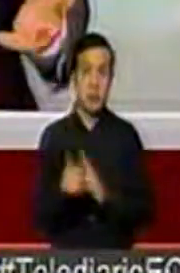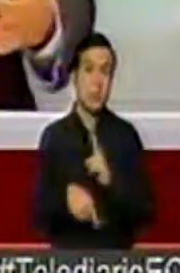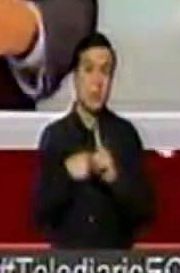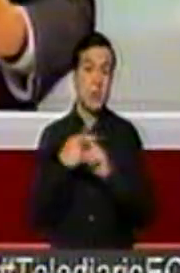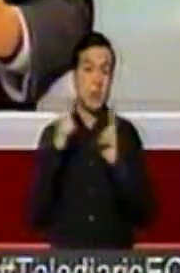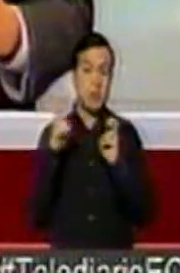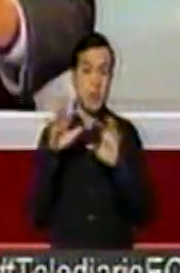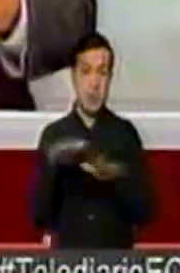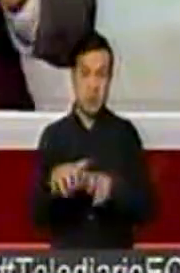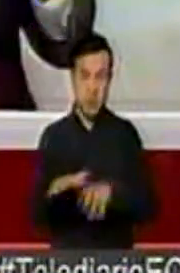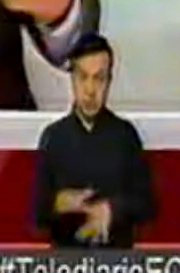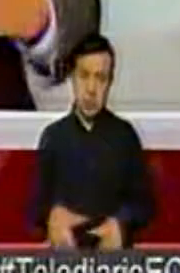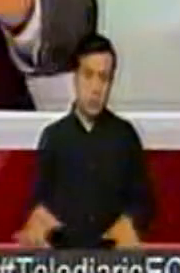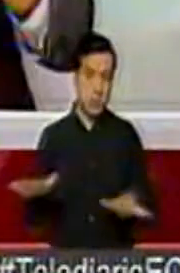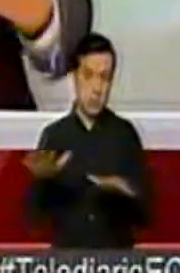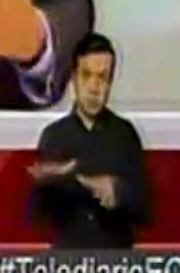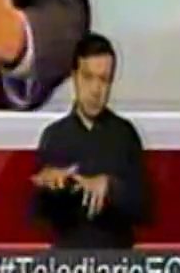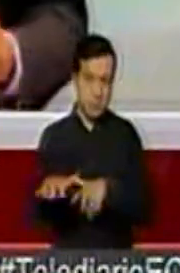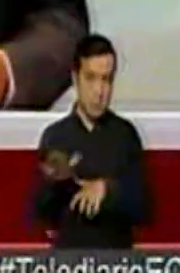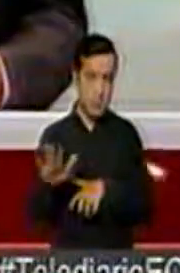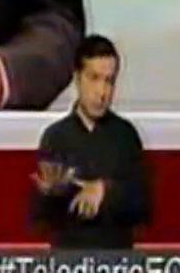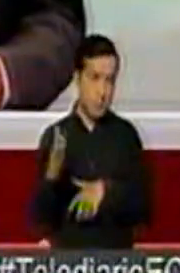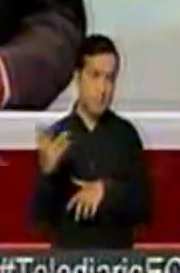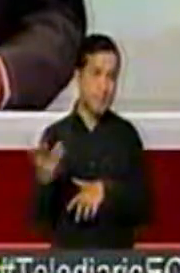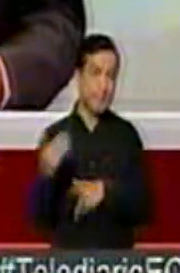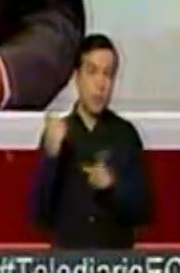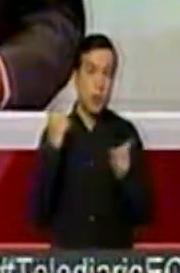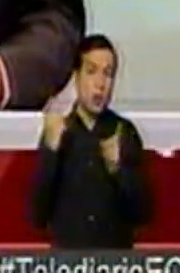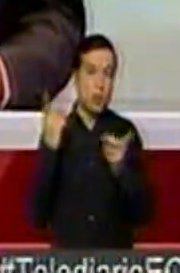temas agrícolas, sin duda, y escapan un poco